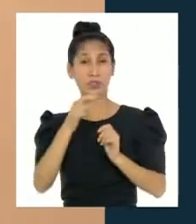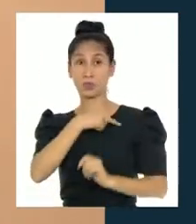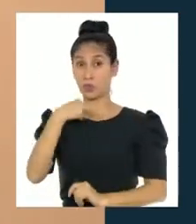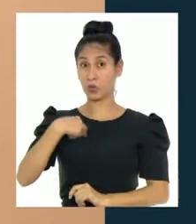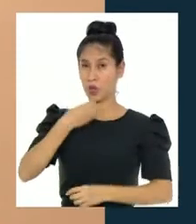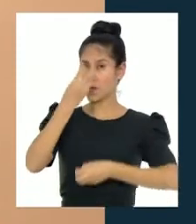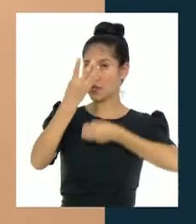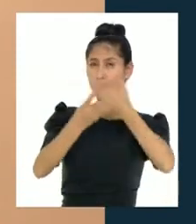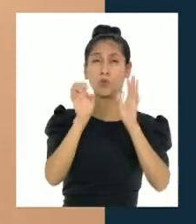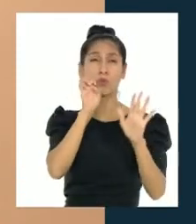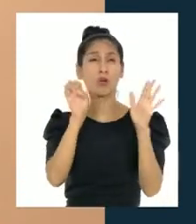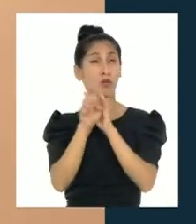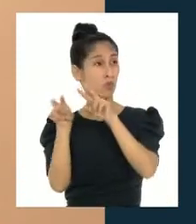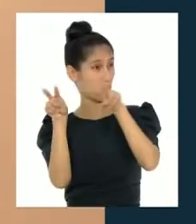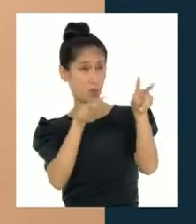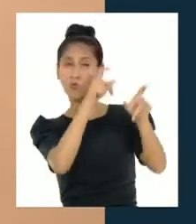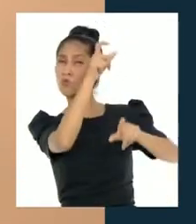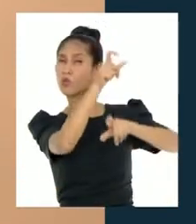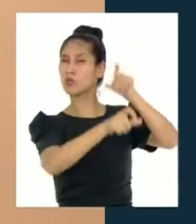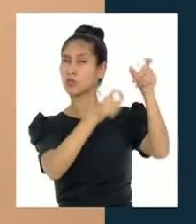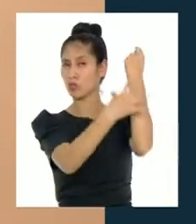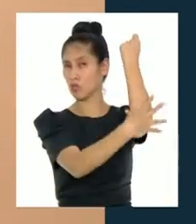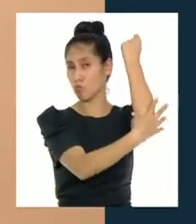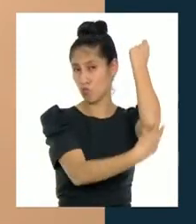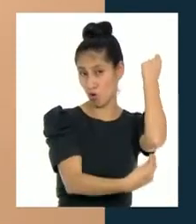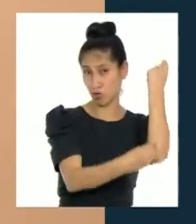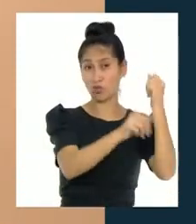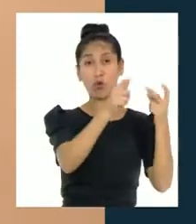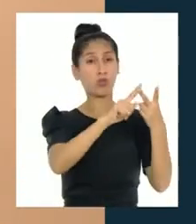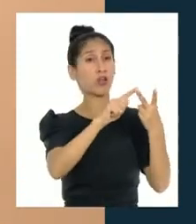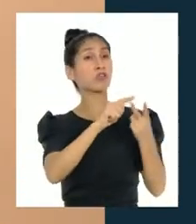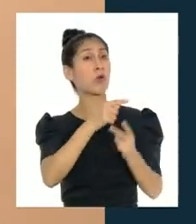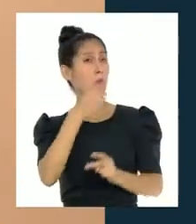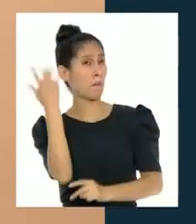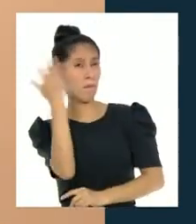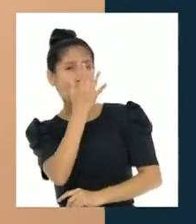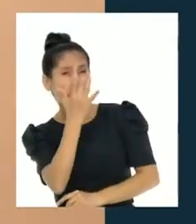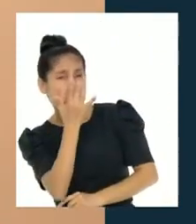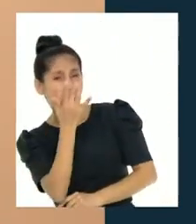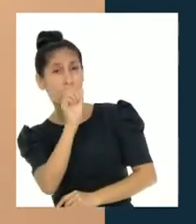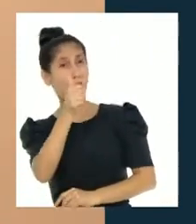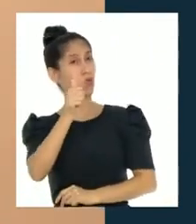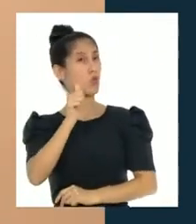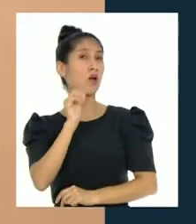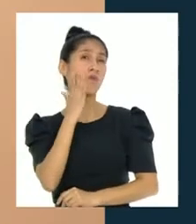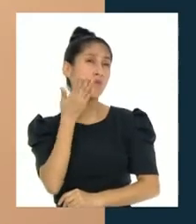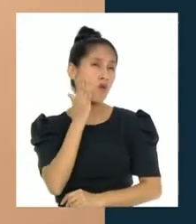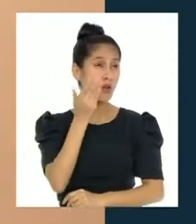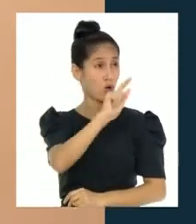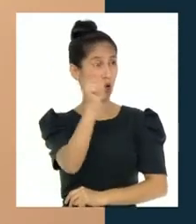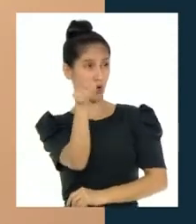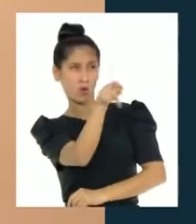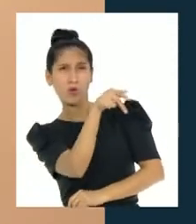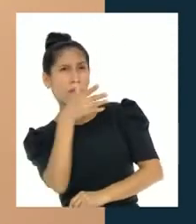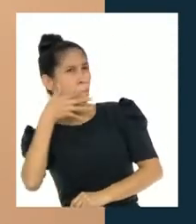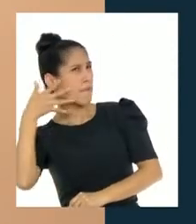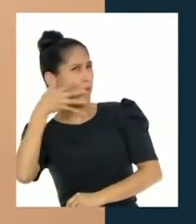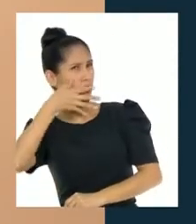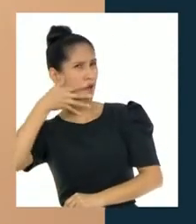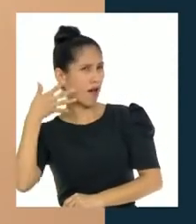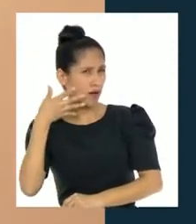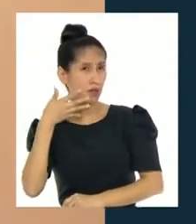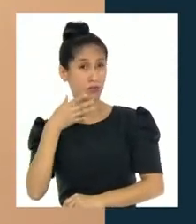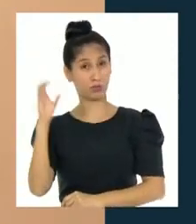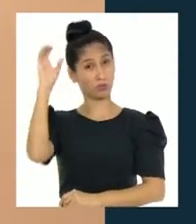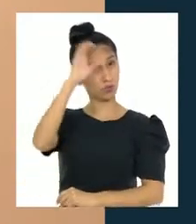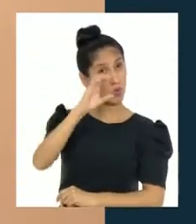de empobrecimiento de personas mestizas y blancas en el Perú, según el censo del 2017, se llega